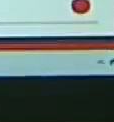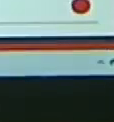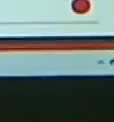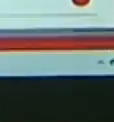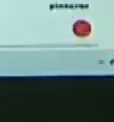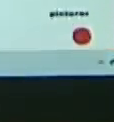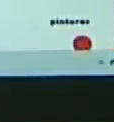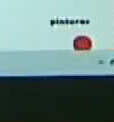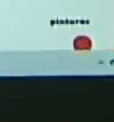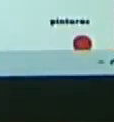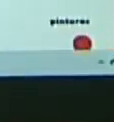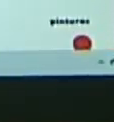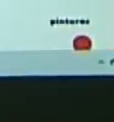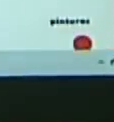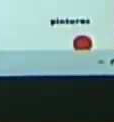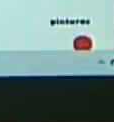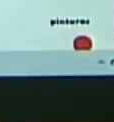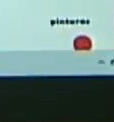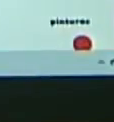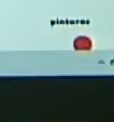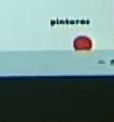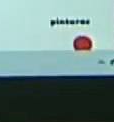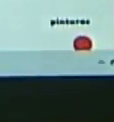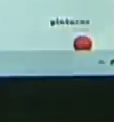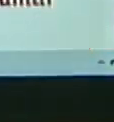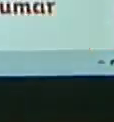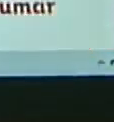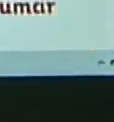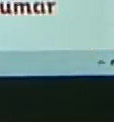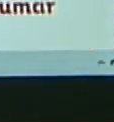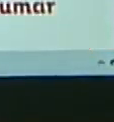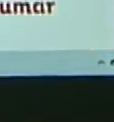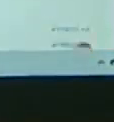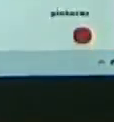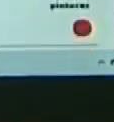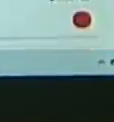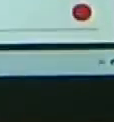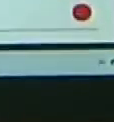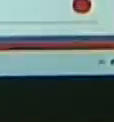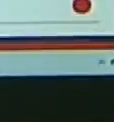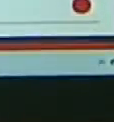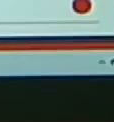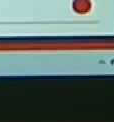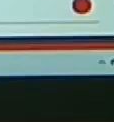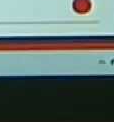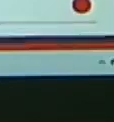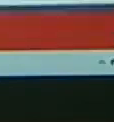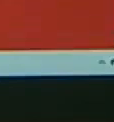mira. Ajá. La mujer,